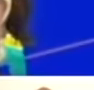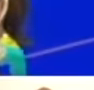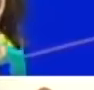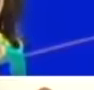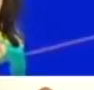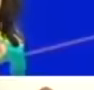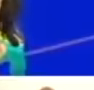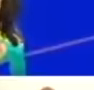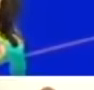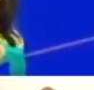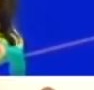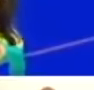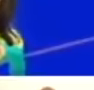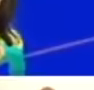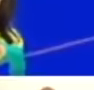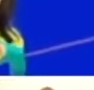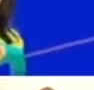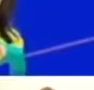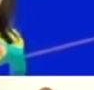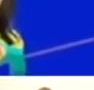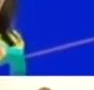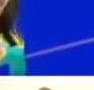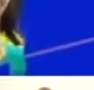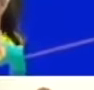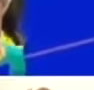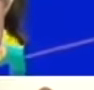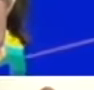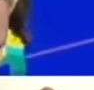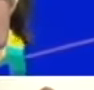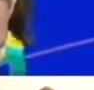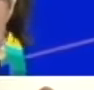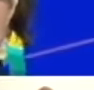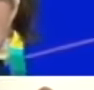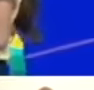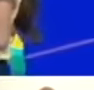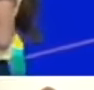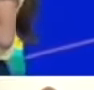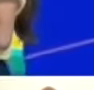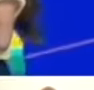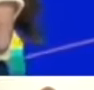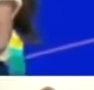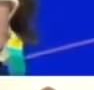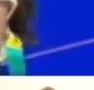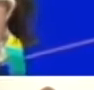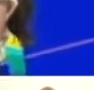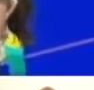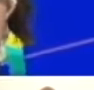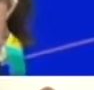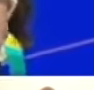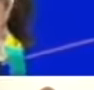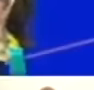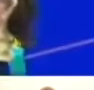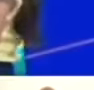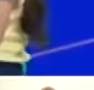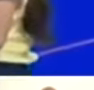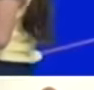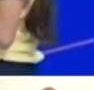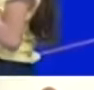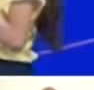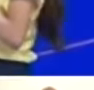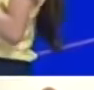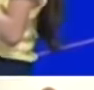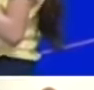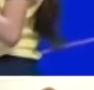mamá le entregó una carta a mi presidente Chávez. 3 días después, gracias a él, ahorita estoy viva. Gracias a